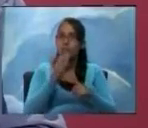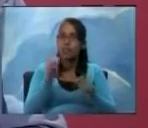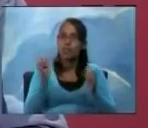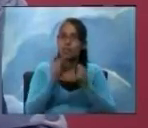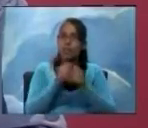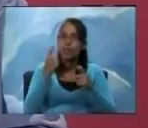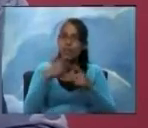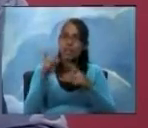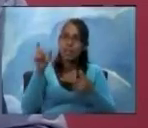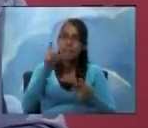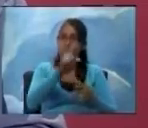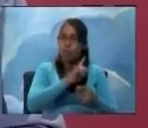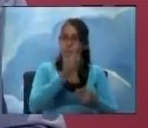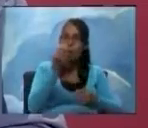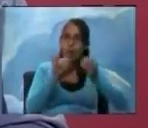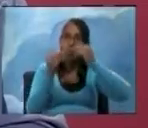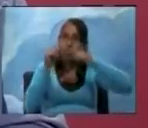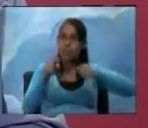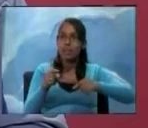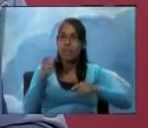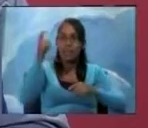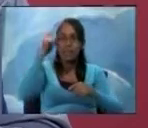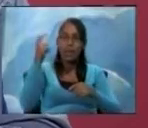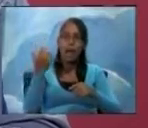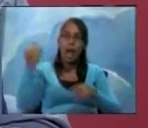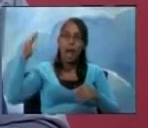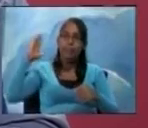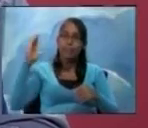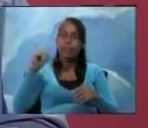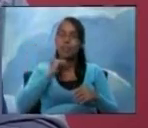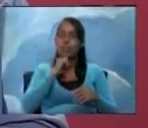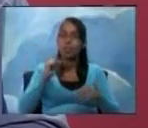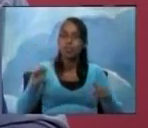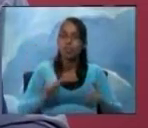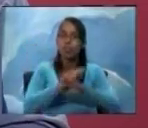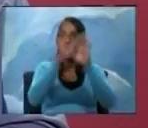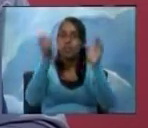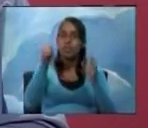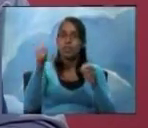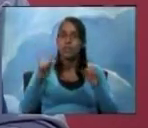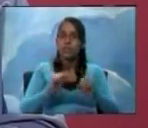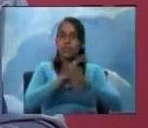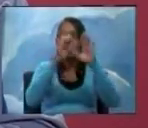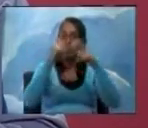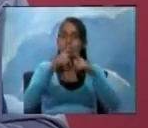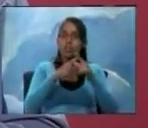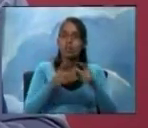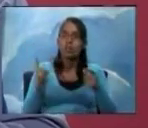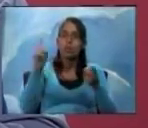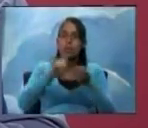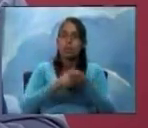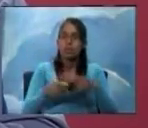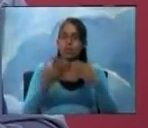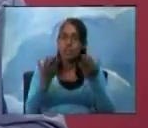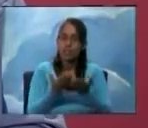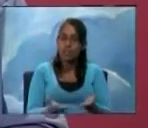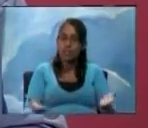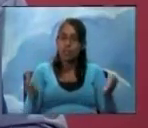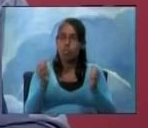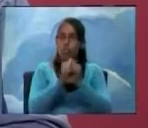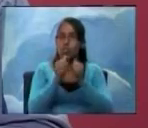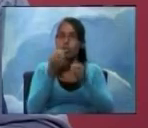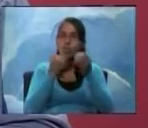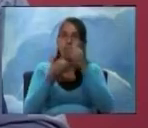aquella necesidad. No habían comido en el día antes, era una mañana como a las 10 de la mañana y mi esposa le pasa una cajita con